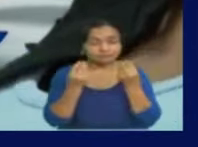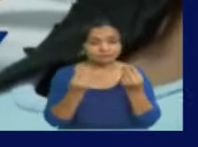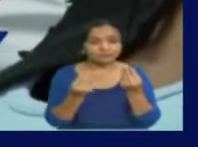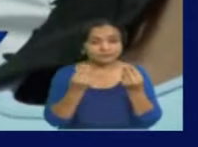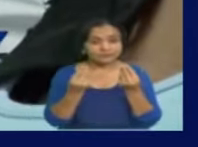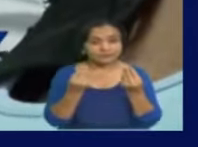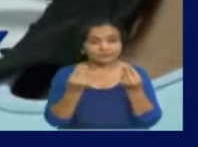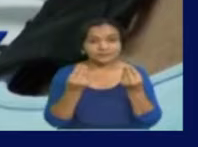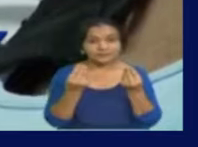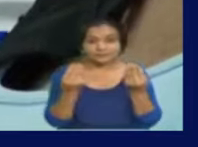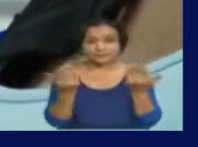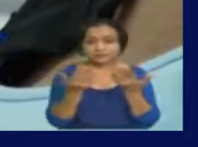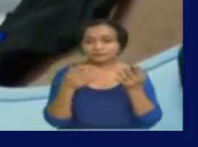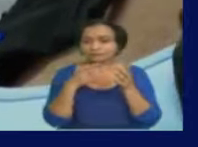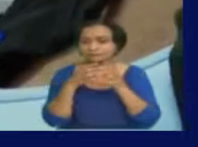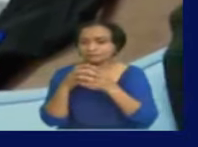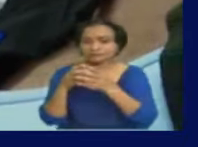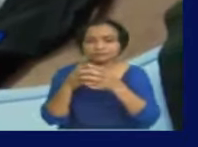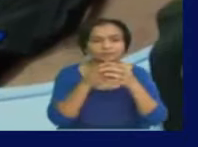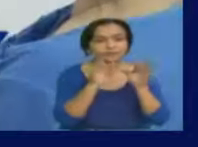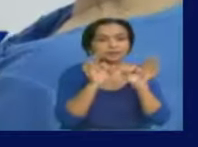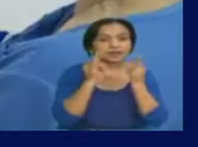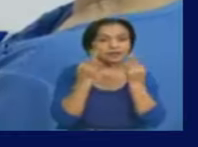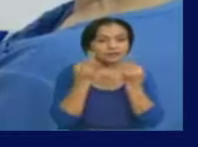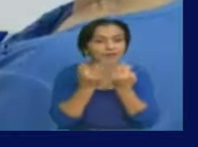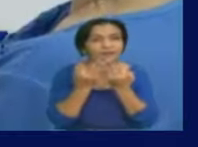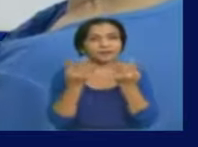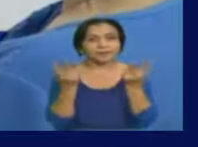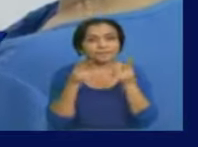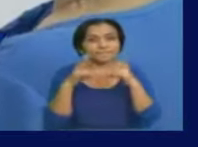con tanto respeto. Para Noticias 12, Gabriela Solórzano.